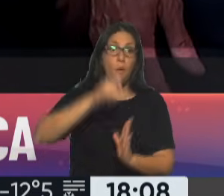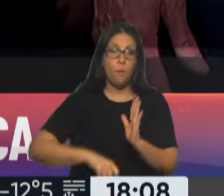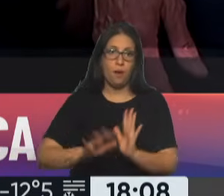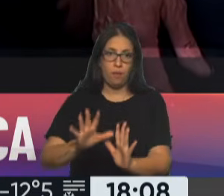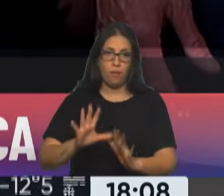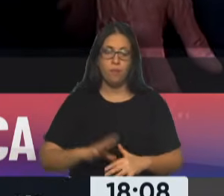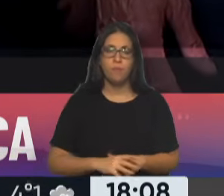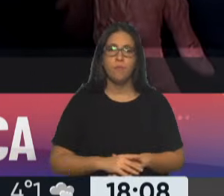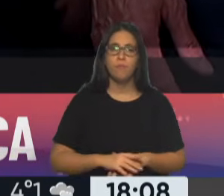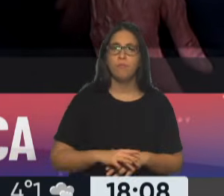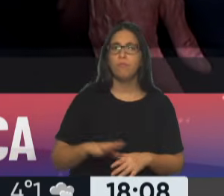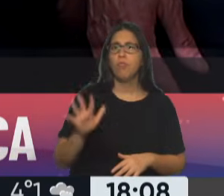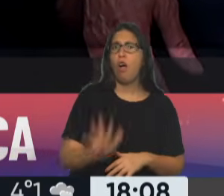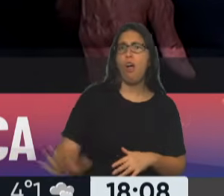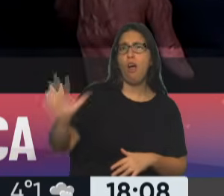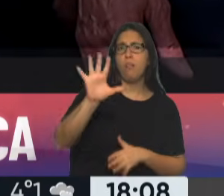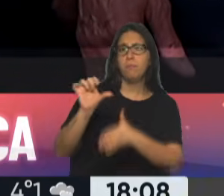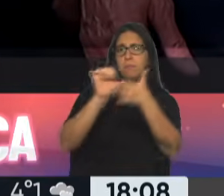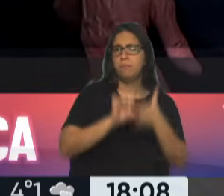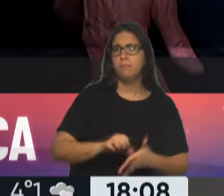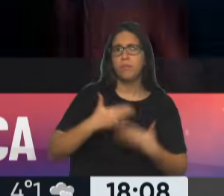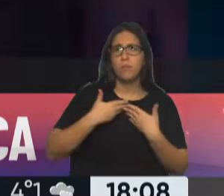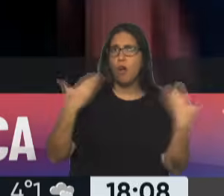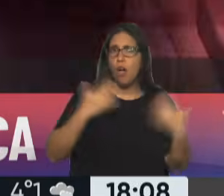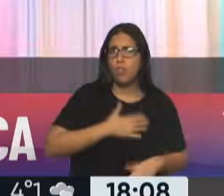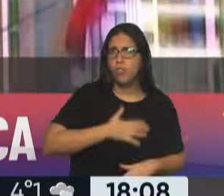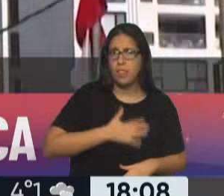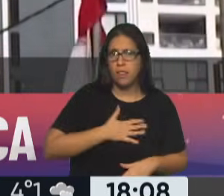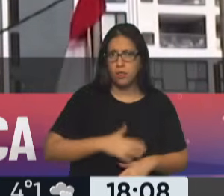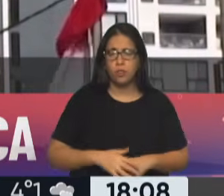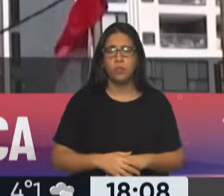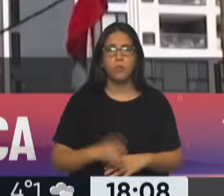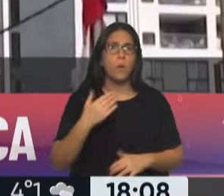is happy, and long beyond the Middle East, the Strait will open as soon as we have it signed.